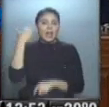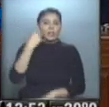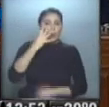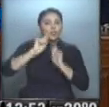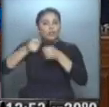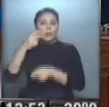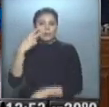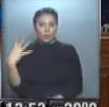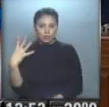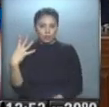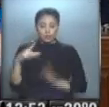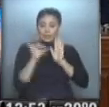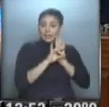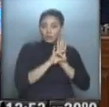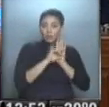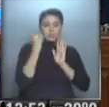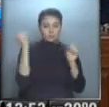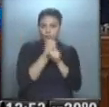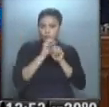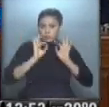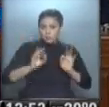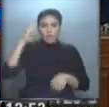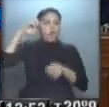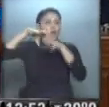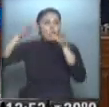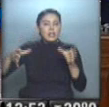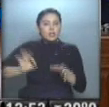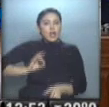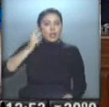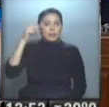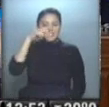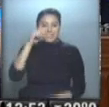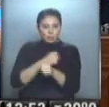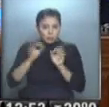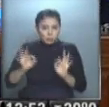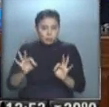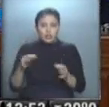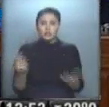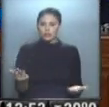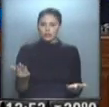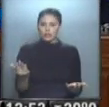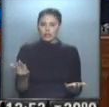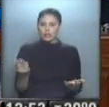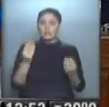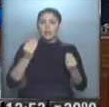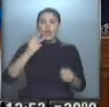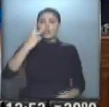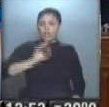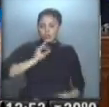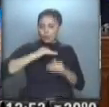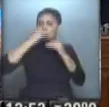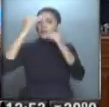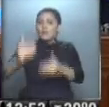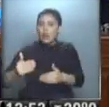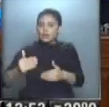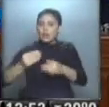24. Este decreto fue declarado válido por el Congreso en el año 2007. ¿Qué razones llevaron, 2 años después,